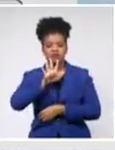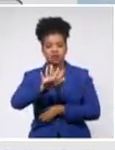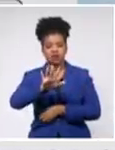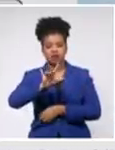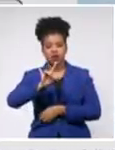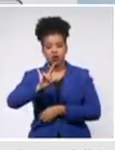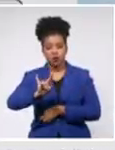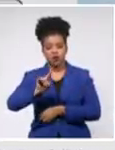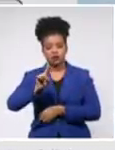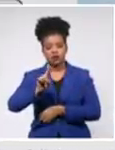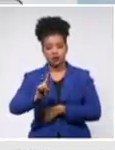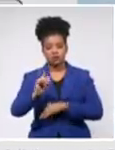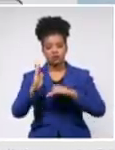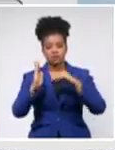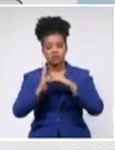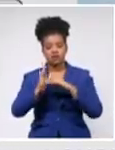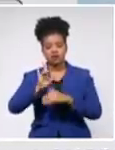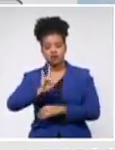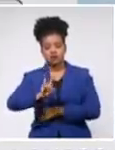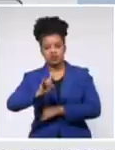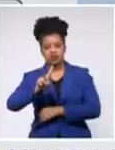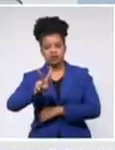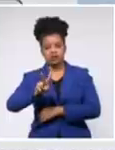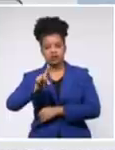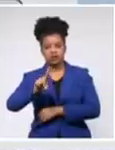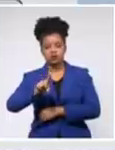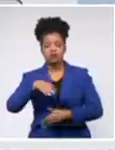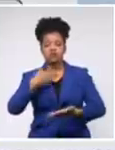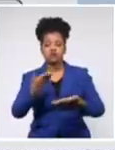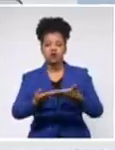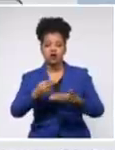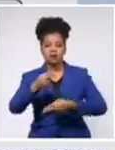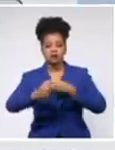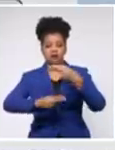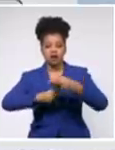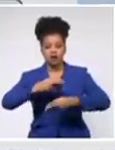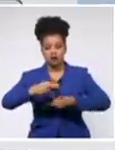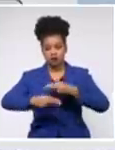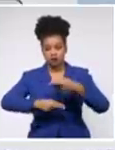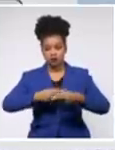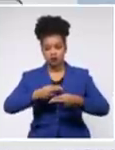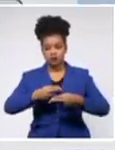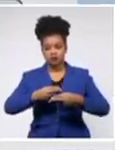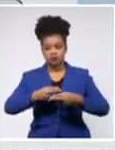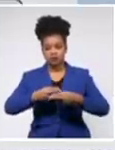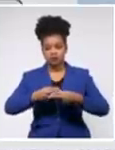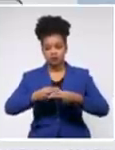591.921 muestras procesadas, de las cuales